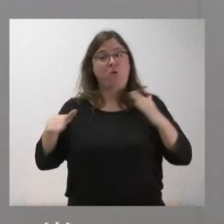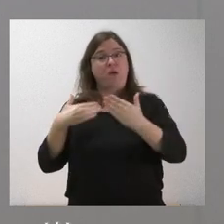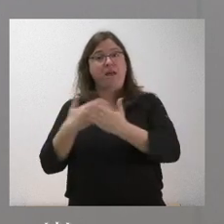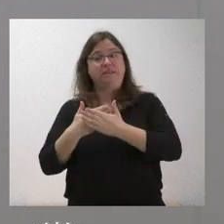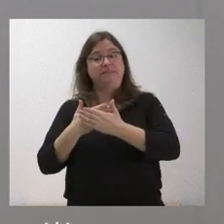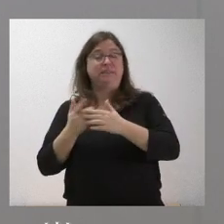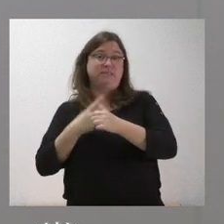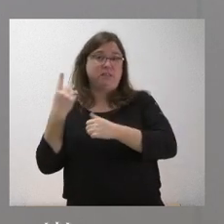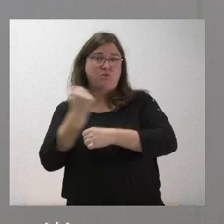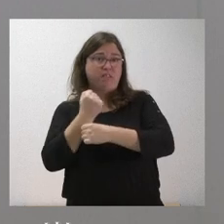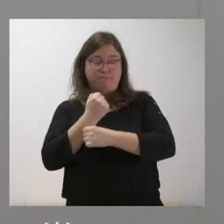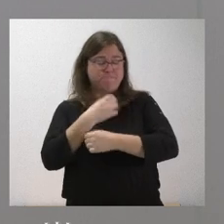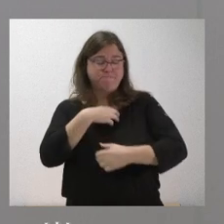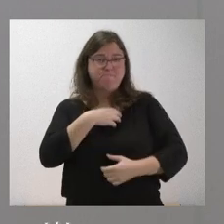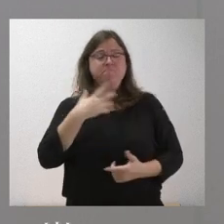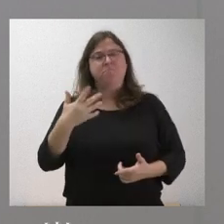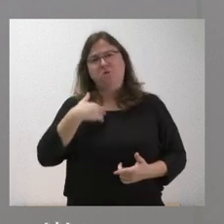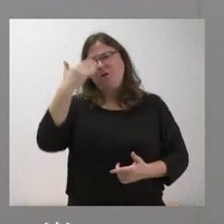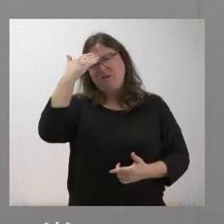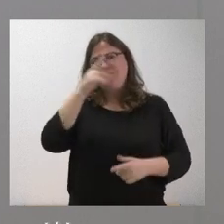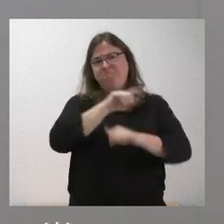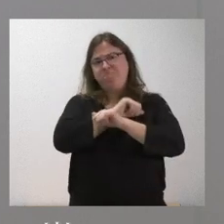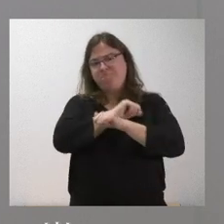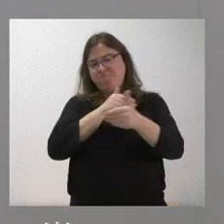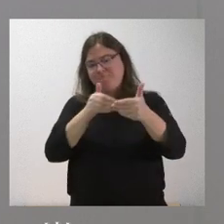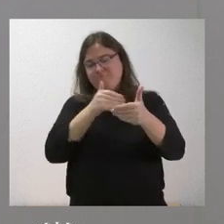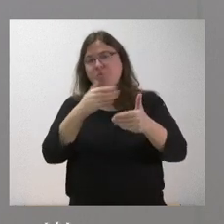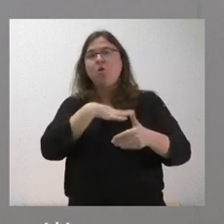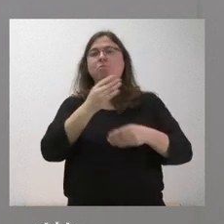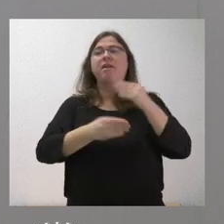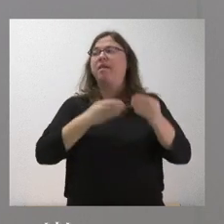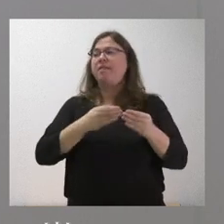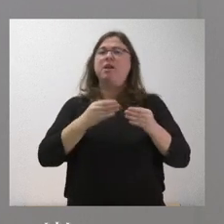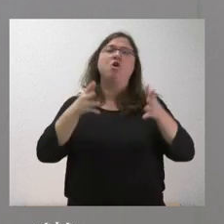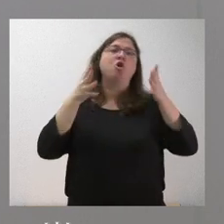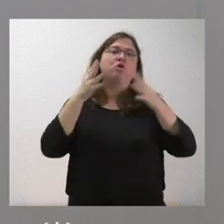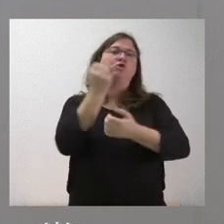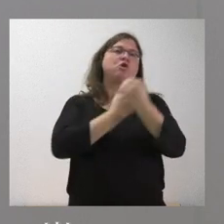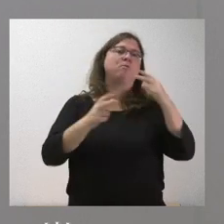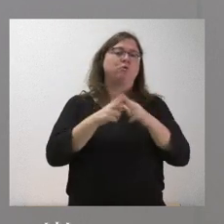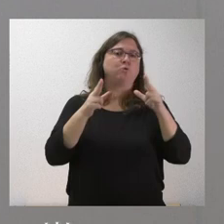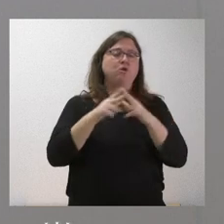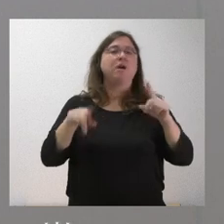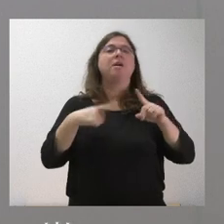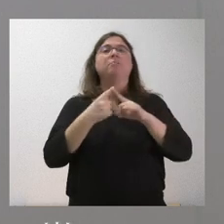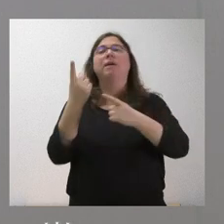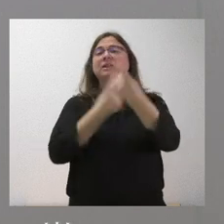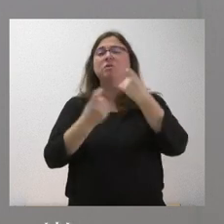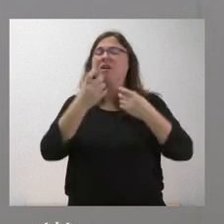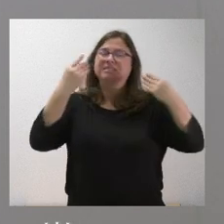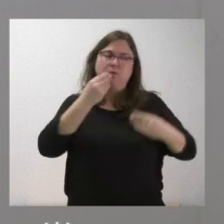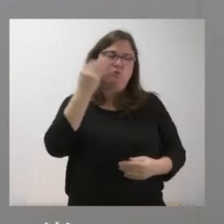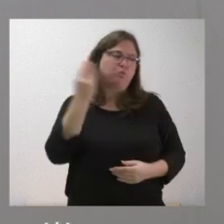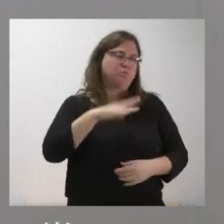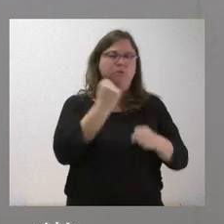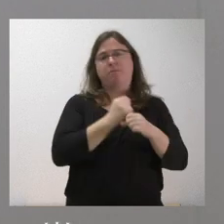fin de año pero ya estamos a las expensas lógicamente de lo que puedan tardar el consejo económico y social y el consejo consultivo que seguro que hacer una labor estupenda